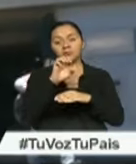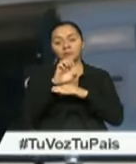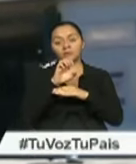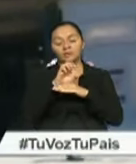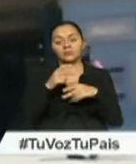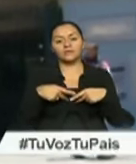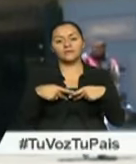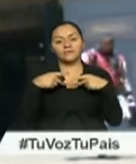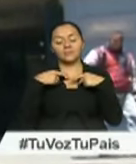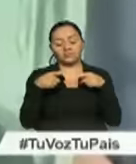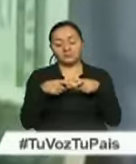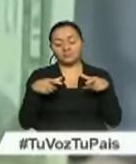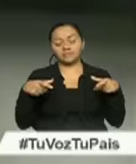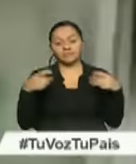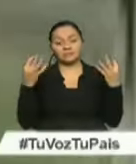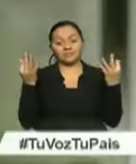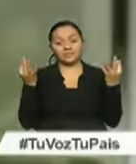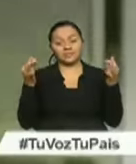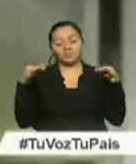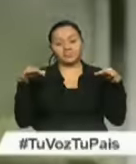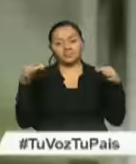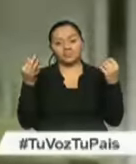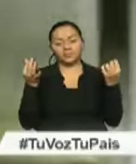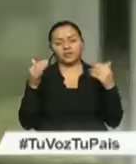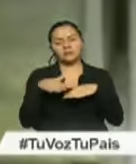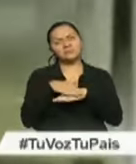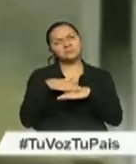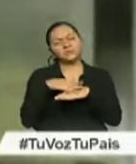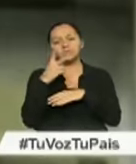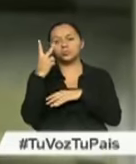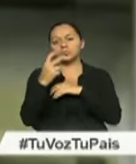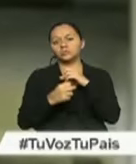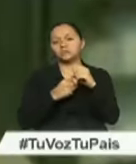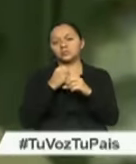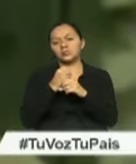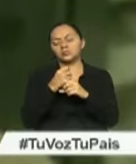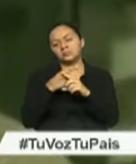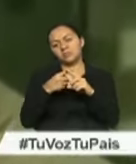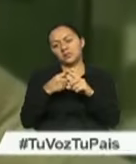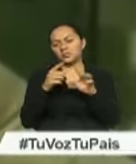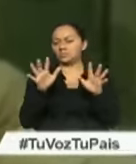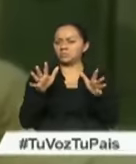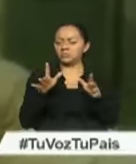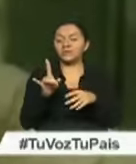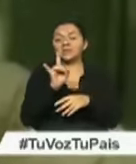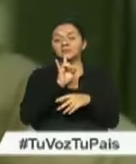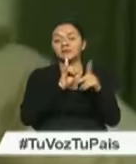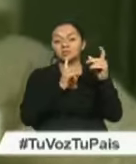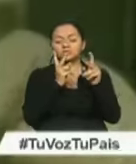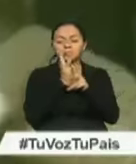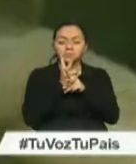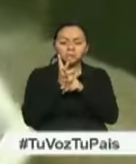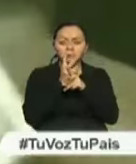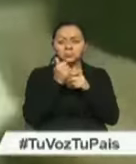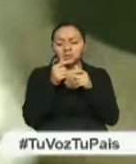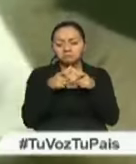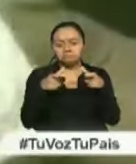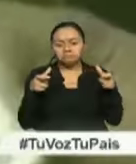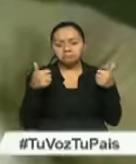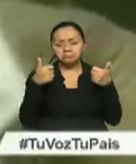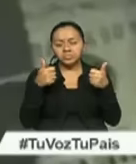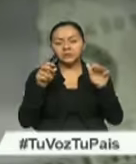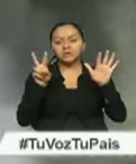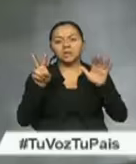la vida útil de un billete en el país en promedio es de 2.8 años frente a Estados Unidos, que es de 7.8